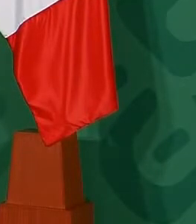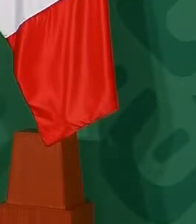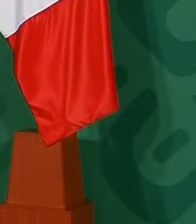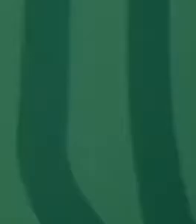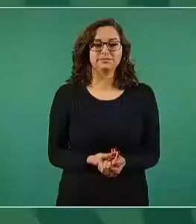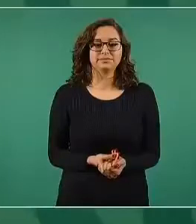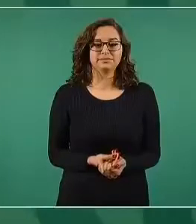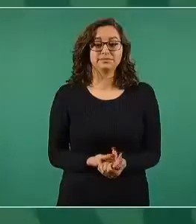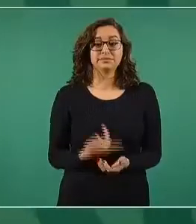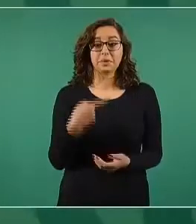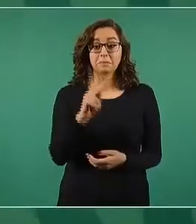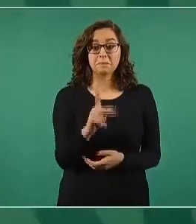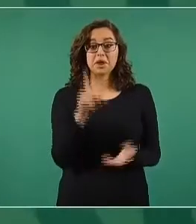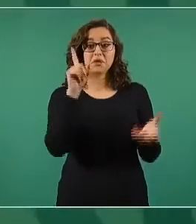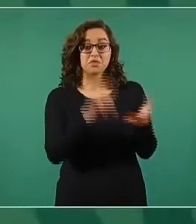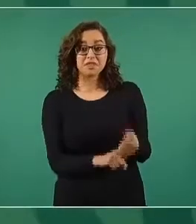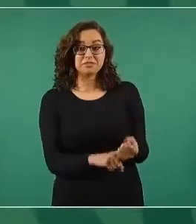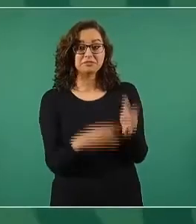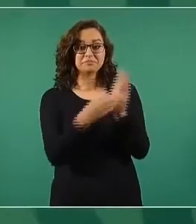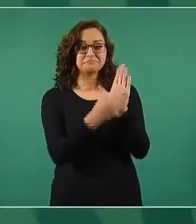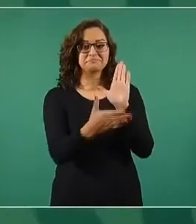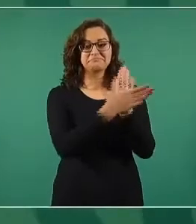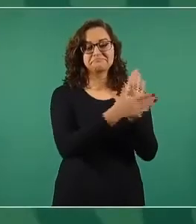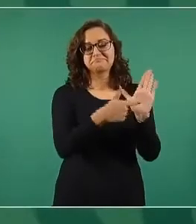el Ejecutivo.